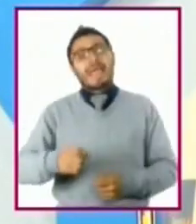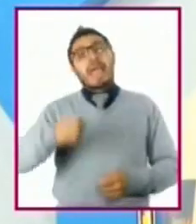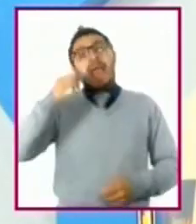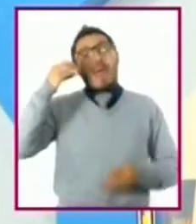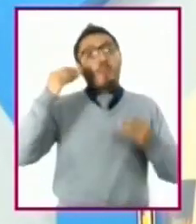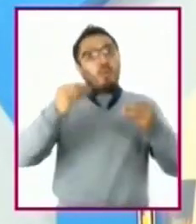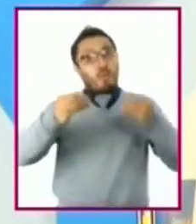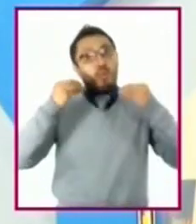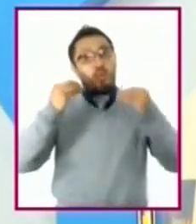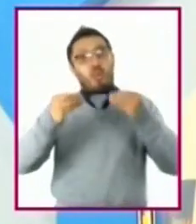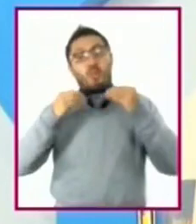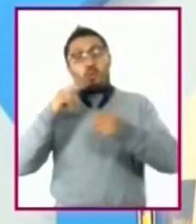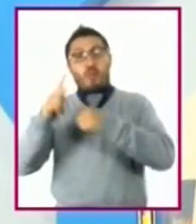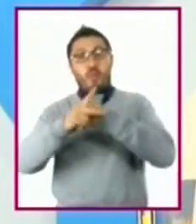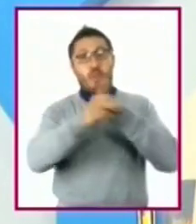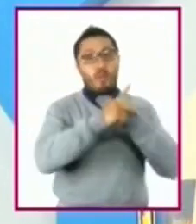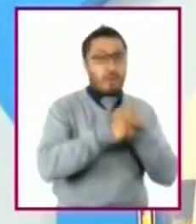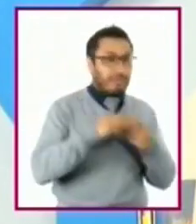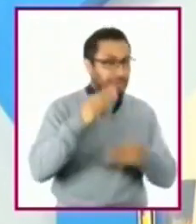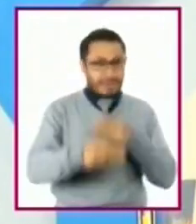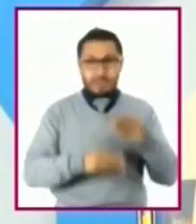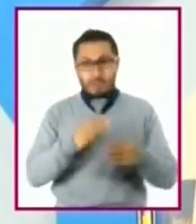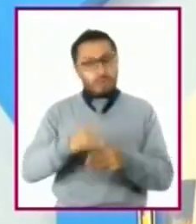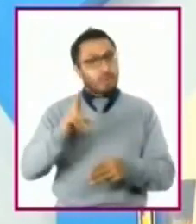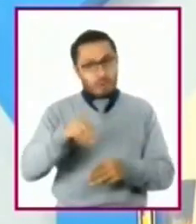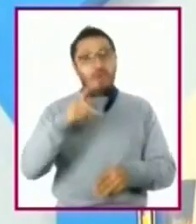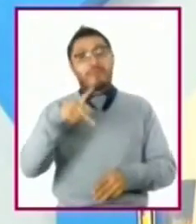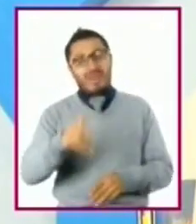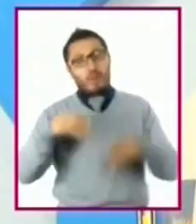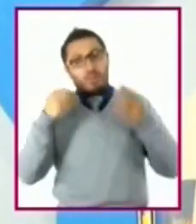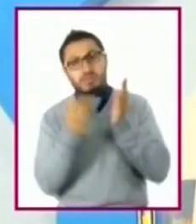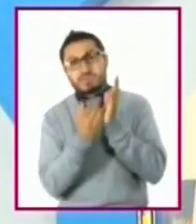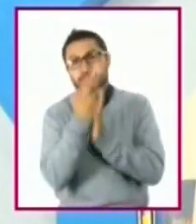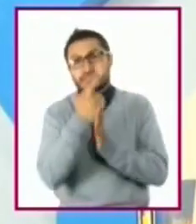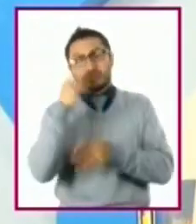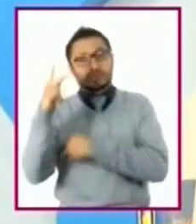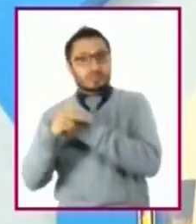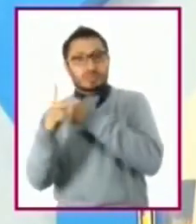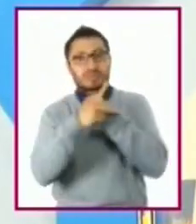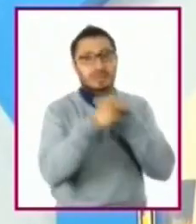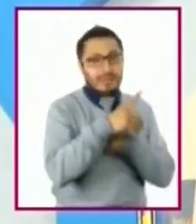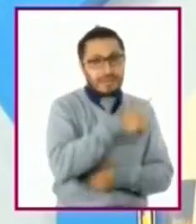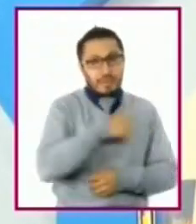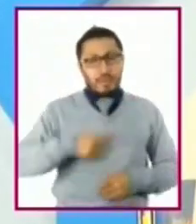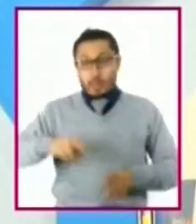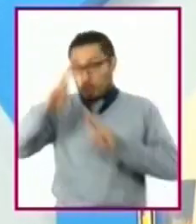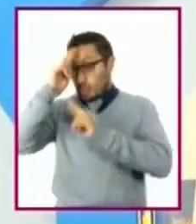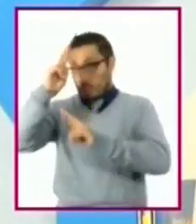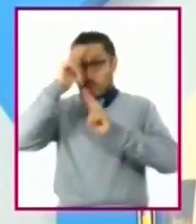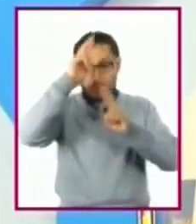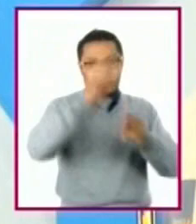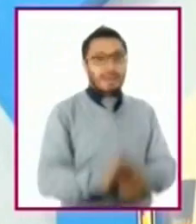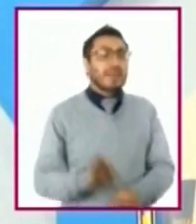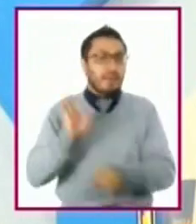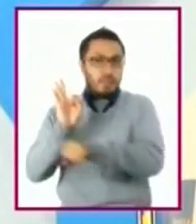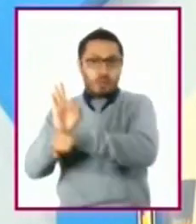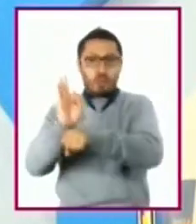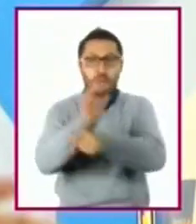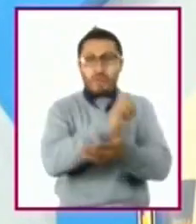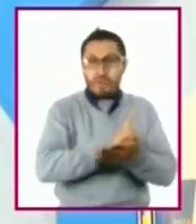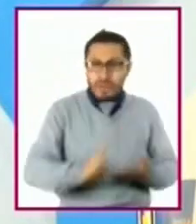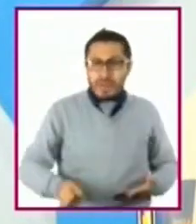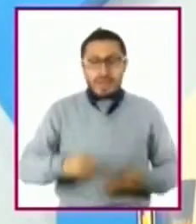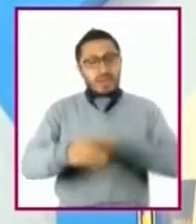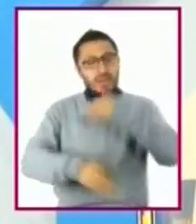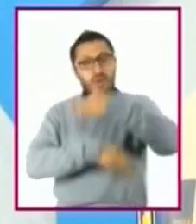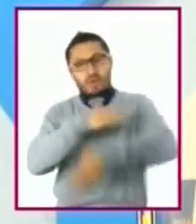y que es necesario hacerlas respetar por los medios legales y legítimos al alcance, defendiendo el derecho de